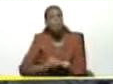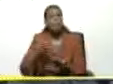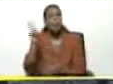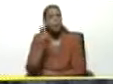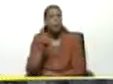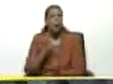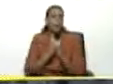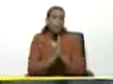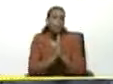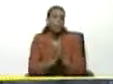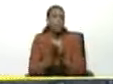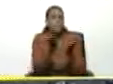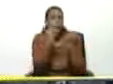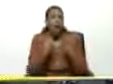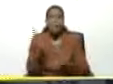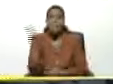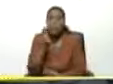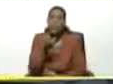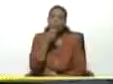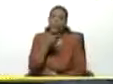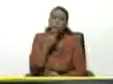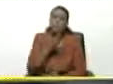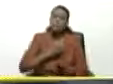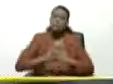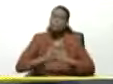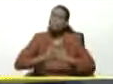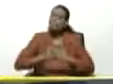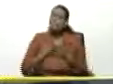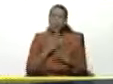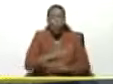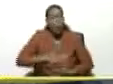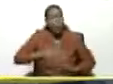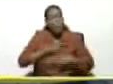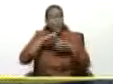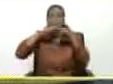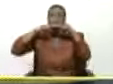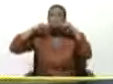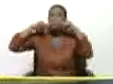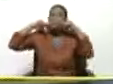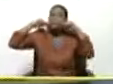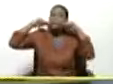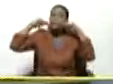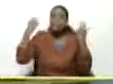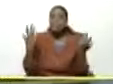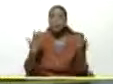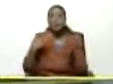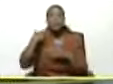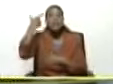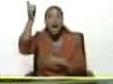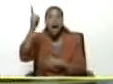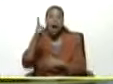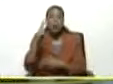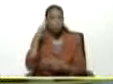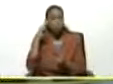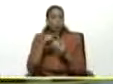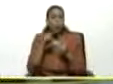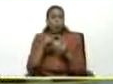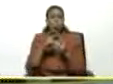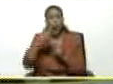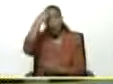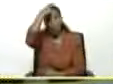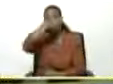vuelvan vivir en Venezuela es muy bonito y sabroso por allá ustedes han conocido el